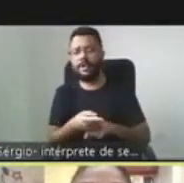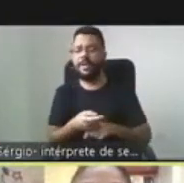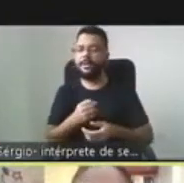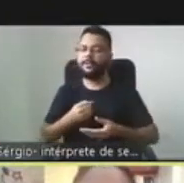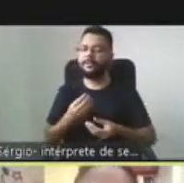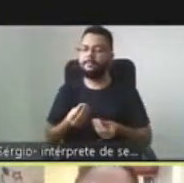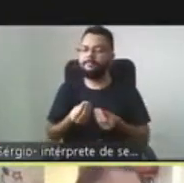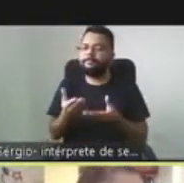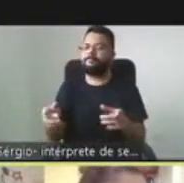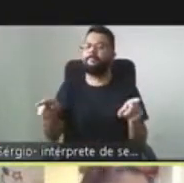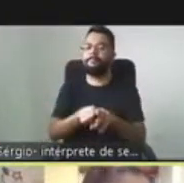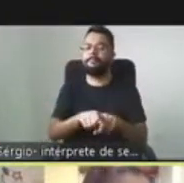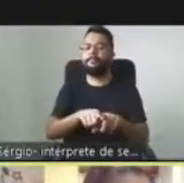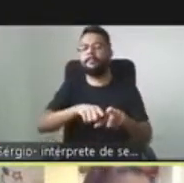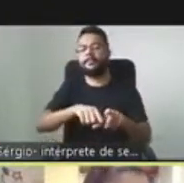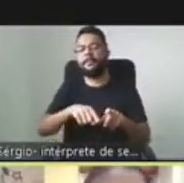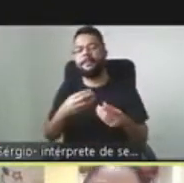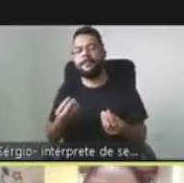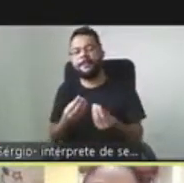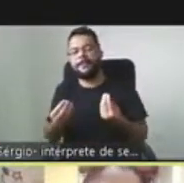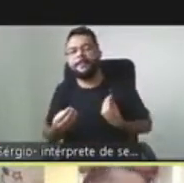justamente lejos de destacar